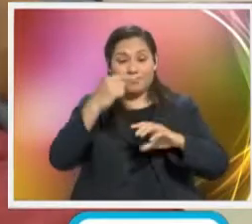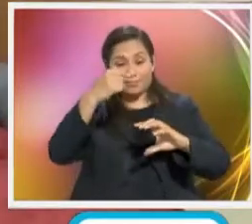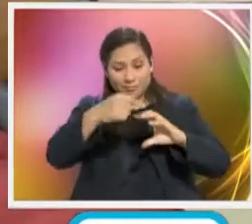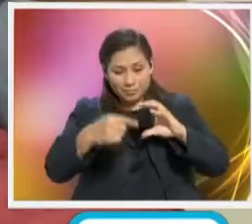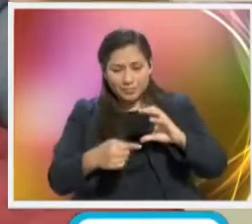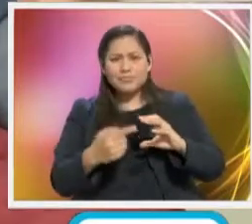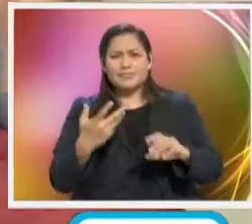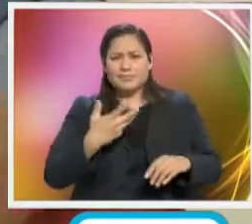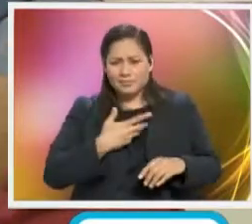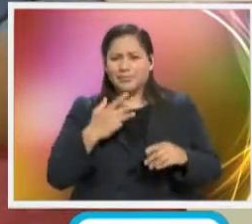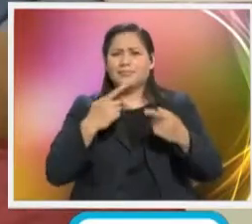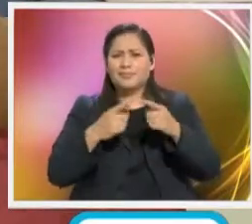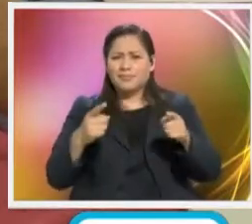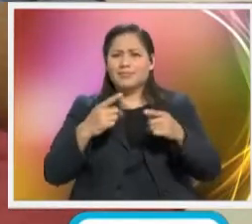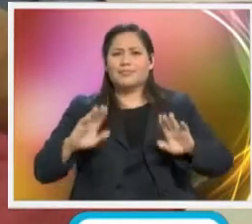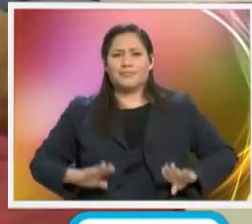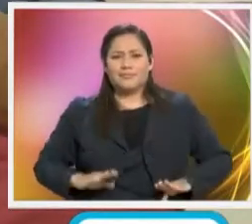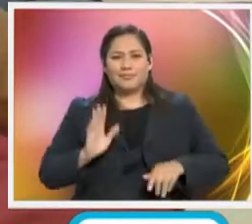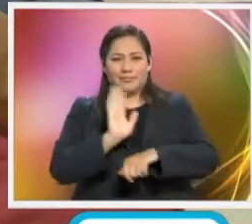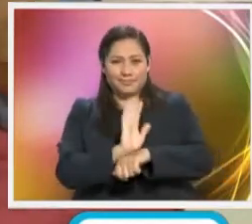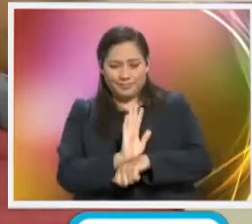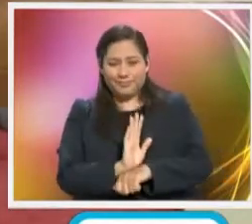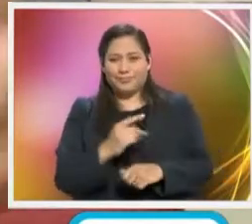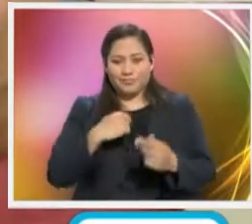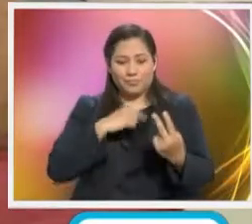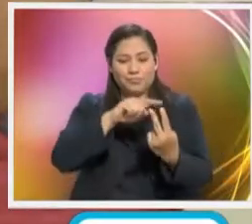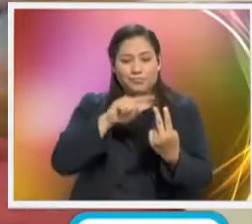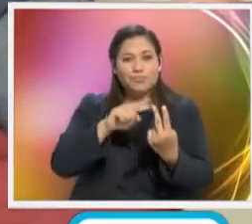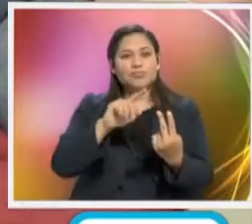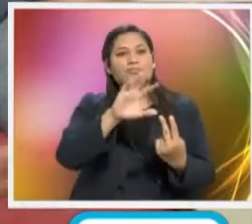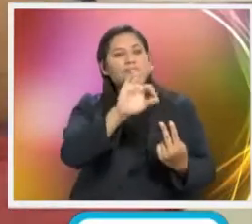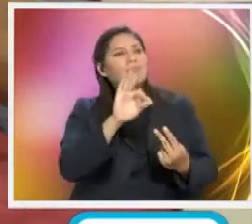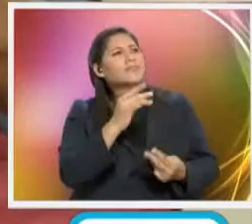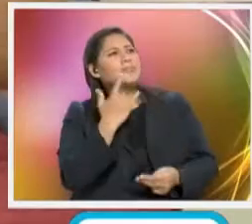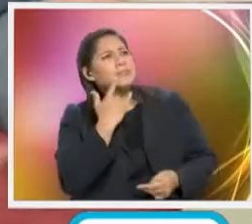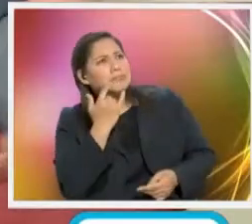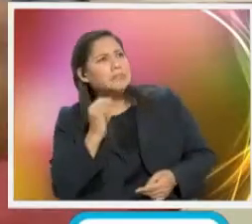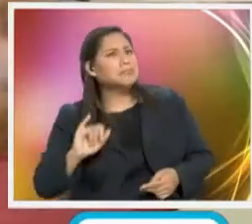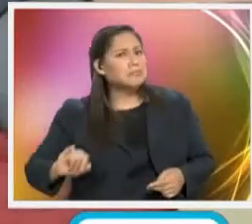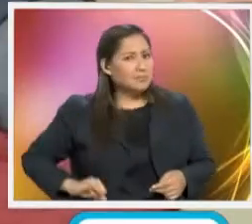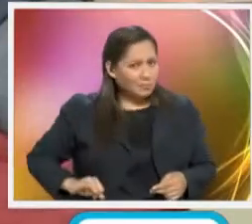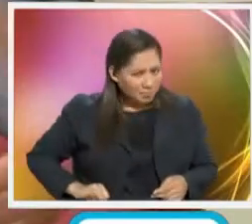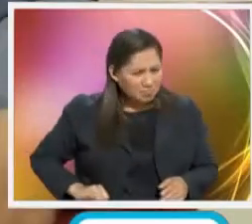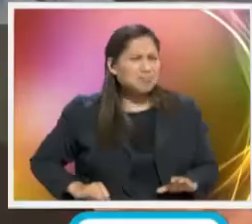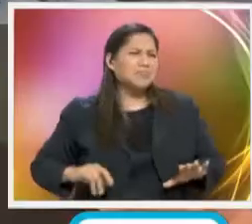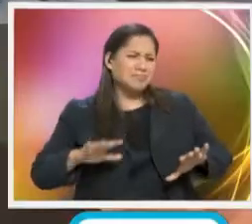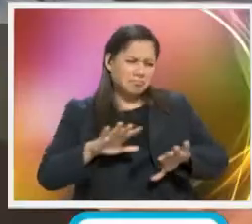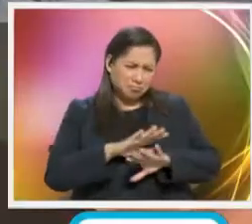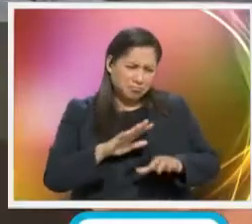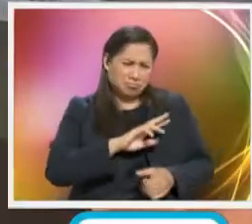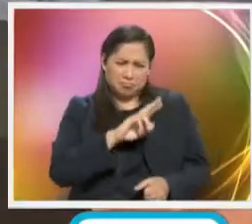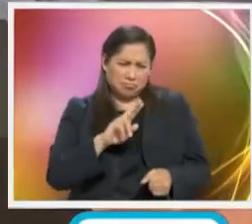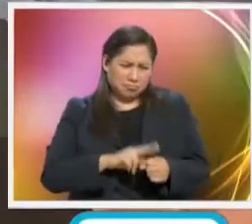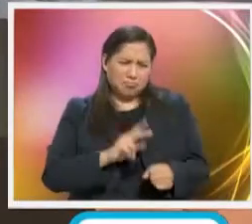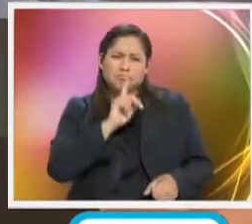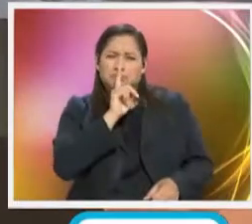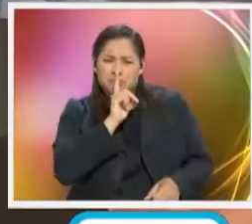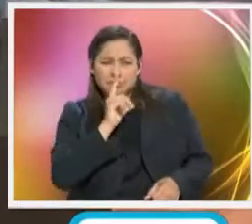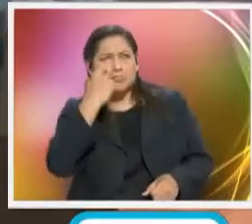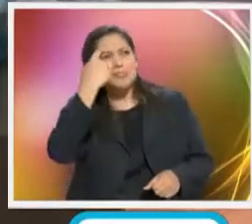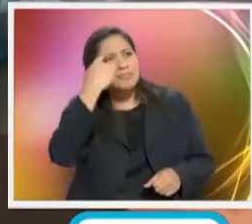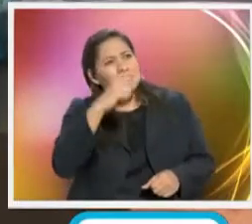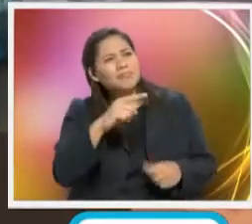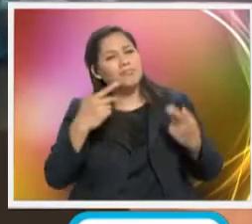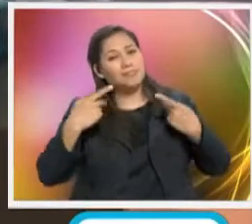se hace todo tipo de cine. Yo traigo dos películas de entretenimiento tal cual, comunes y corrientes, hechas así como para el